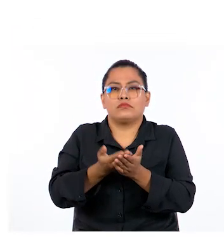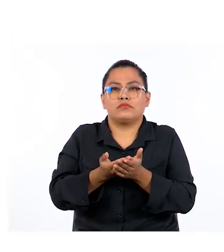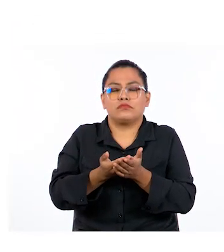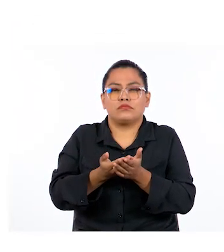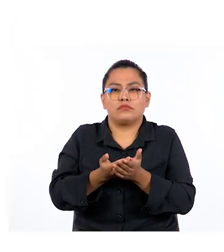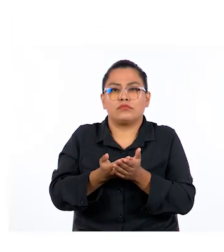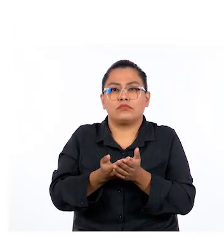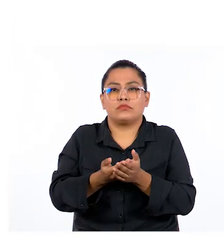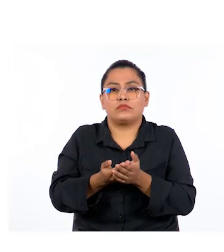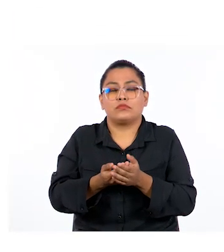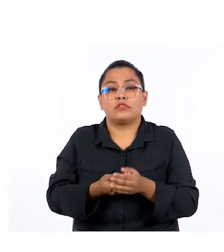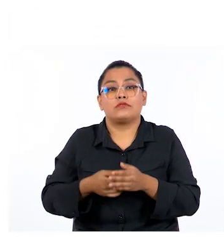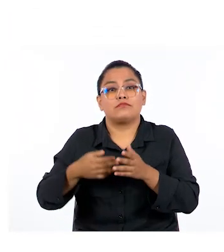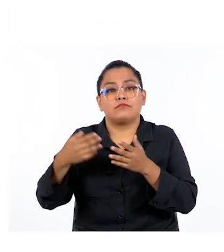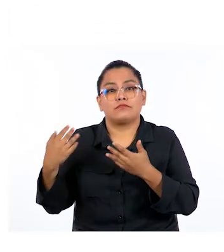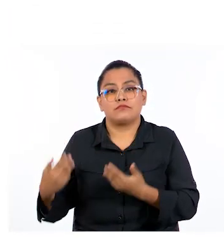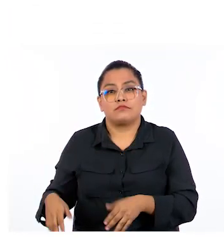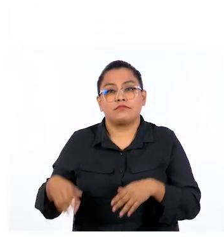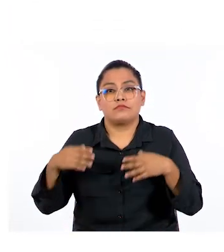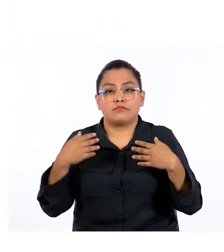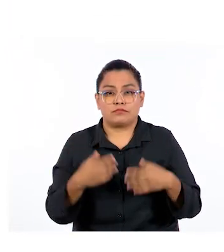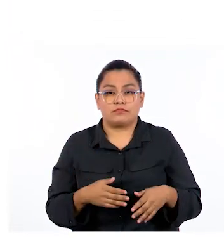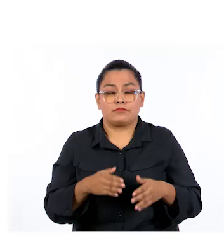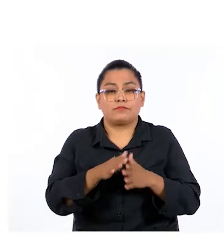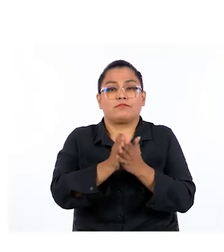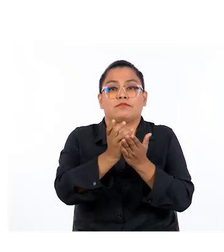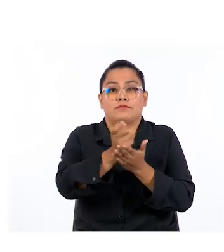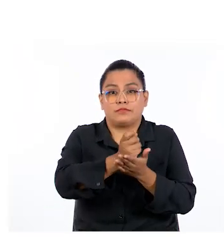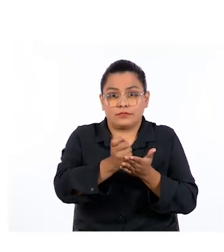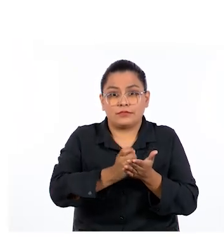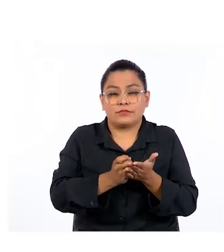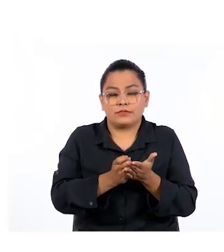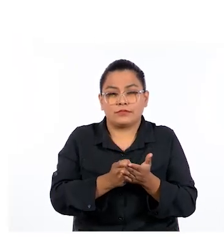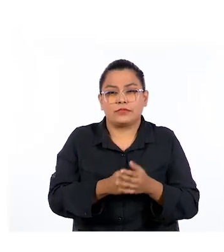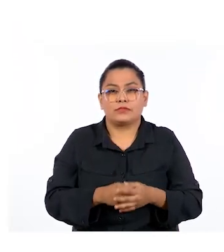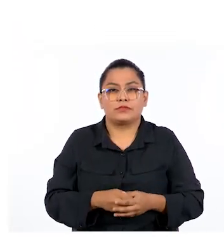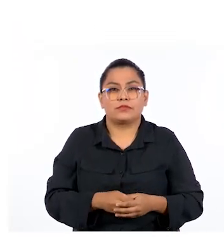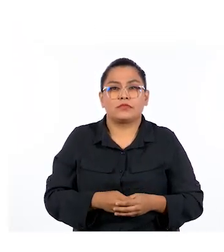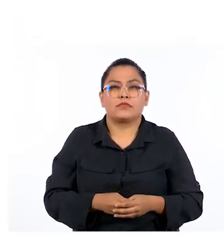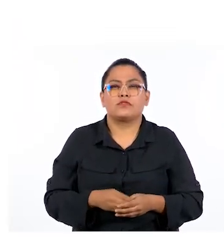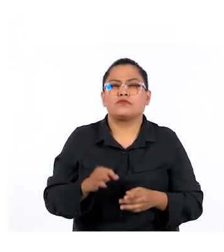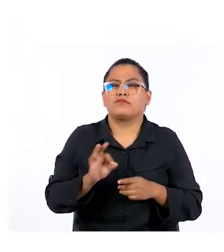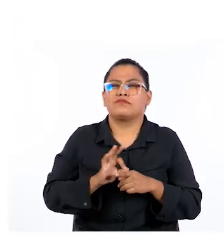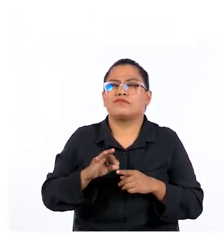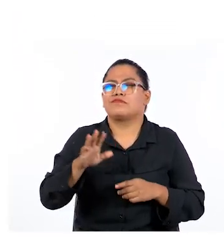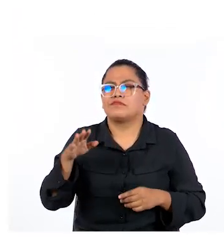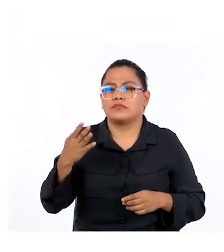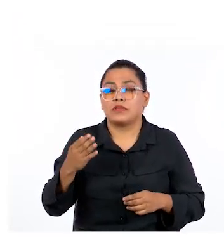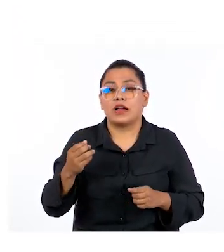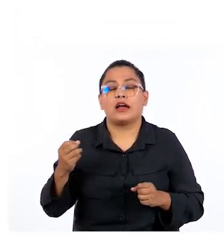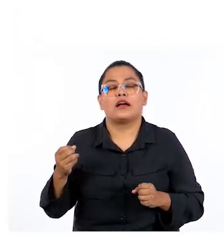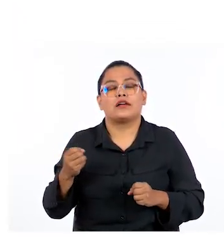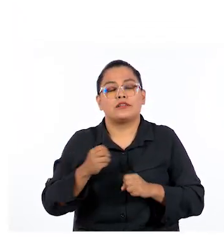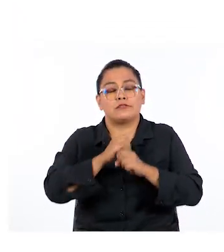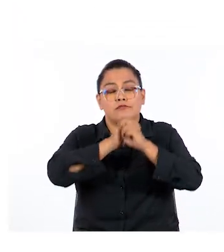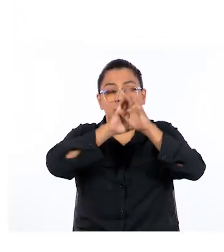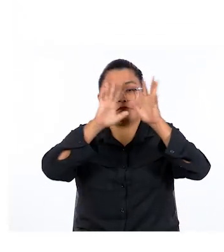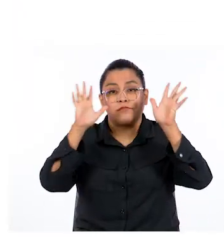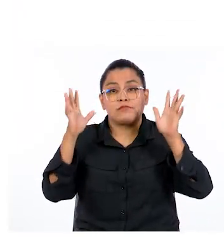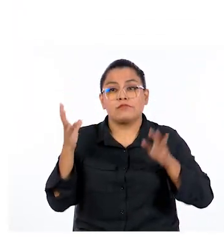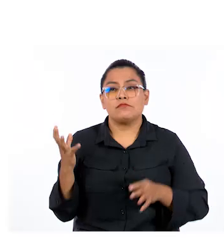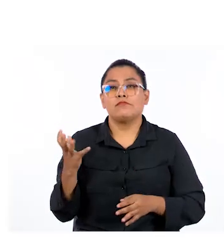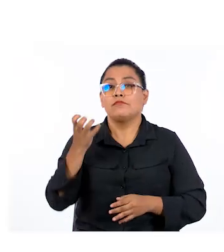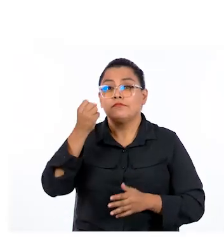sección y de las actividades que están en el libro de texto. Esto sirve para estar claros de lo que queremos alcanzar con